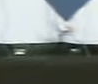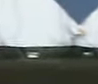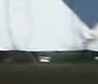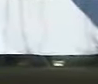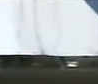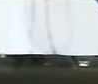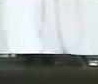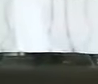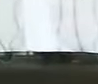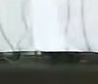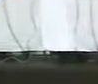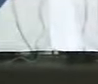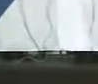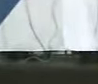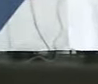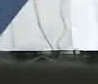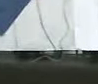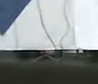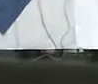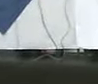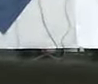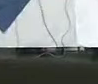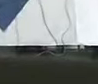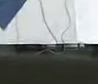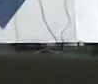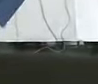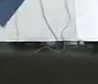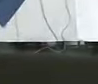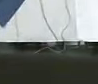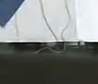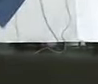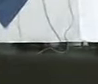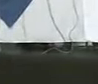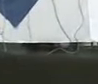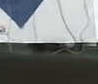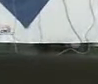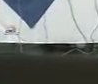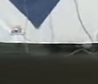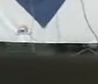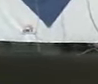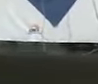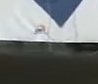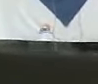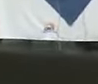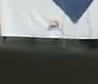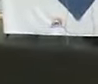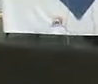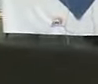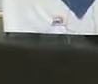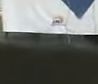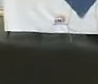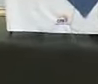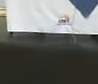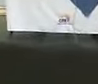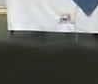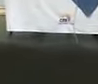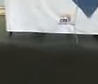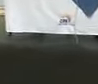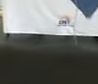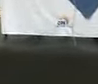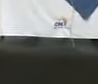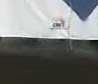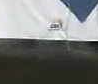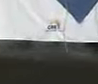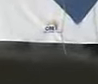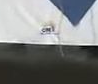Mieles. Esto mientras el trabajo continúa en este punto, vamos a tratar de coger algunas de sus declaraciones para conocer más detalles